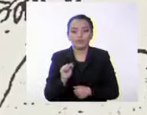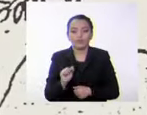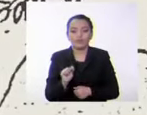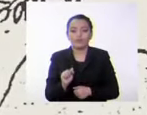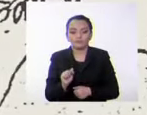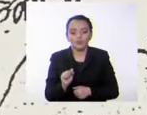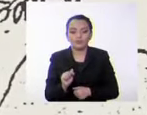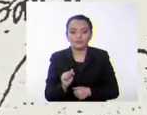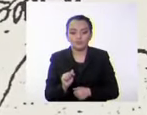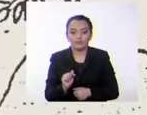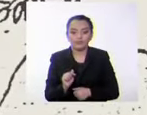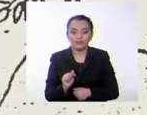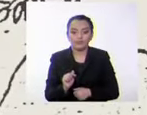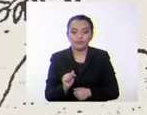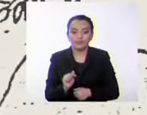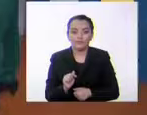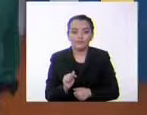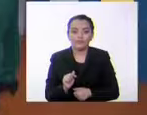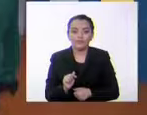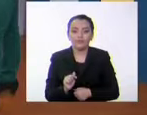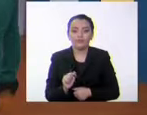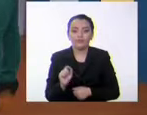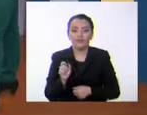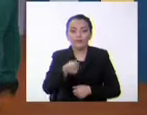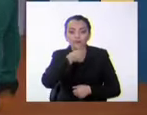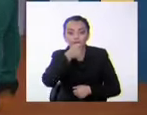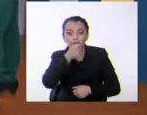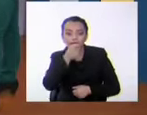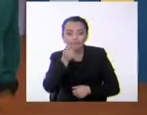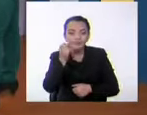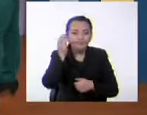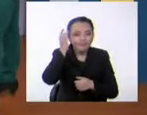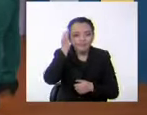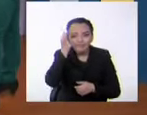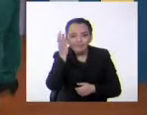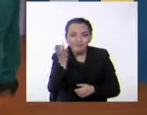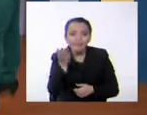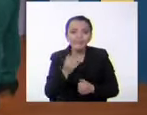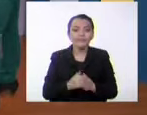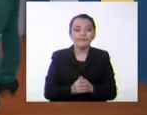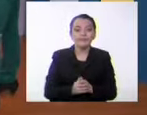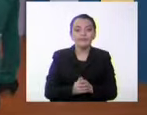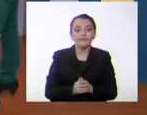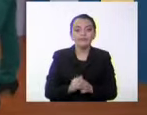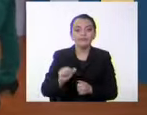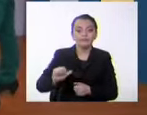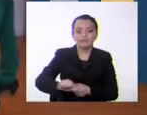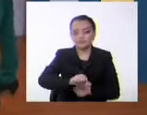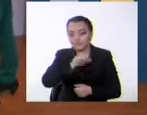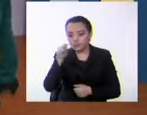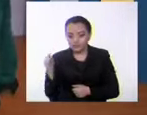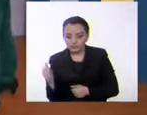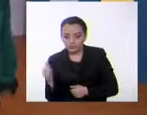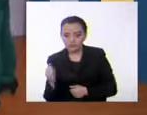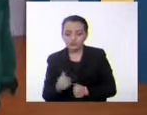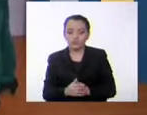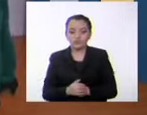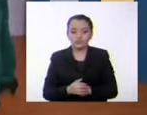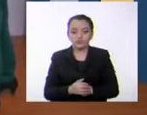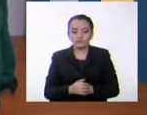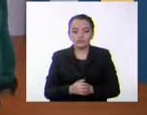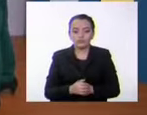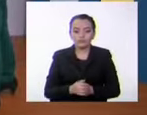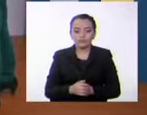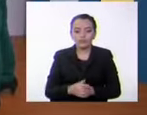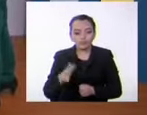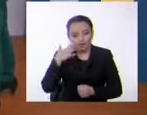es en algunos textos está un poco confundida. Te tengo otra, y está, por ejemplo,